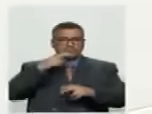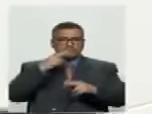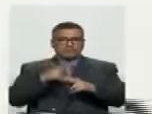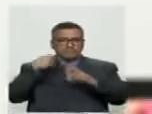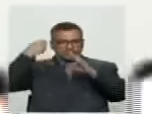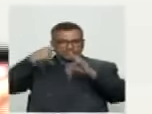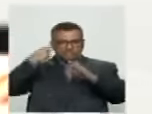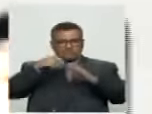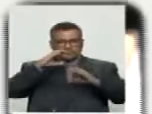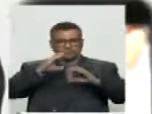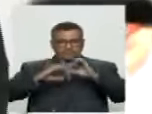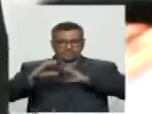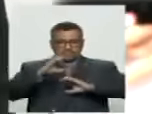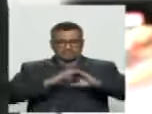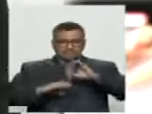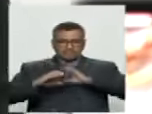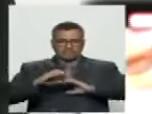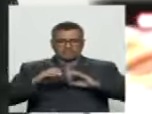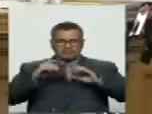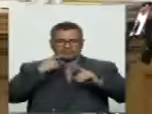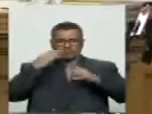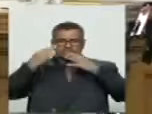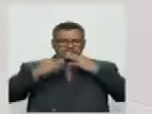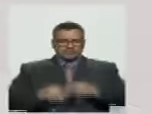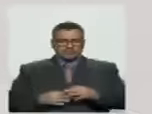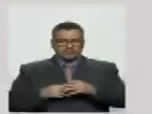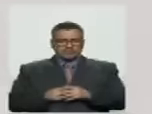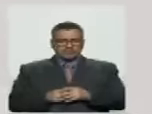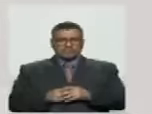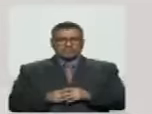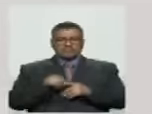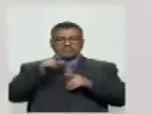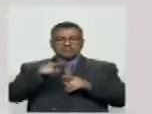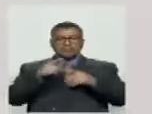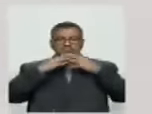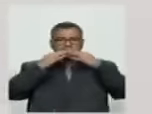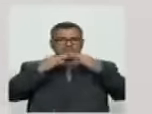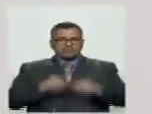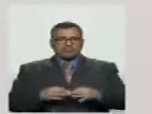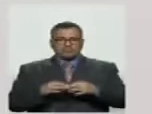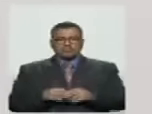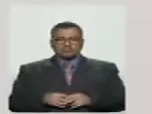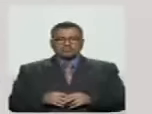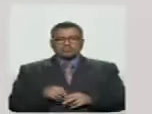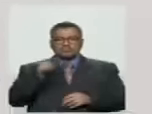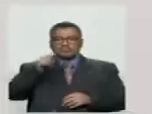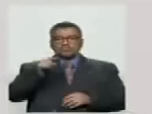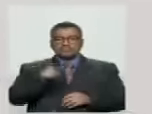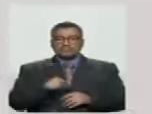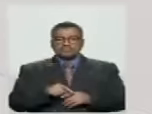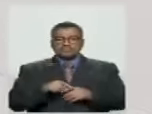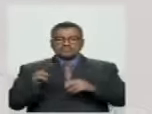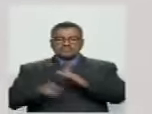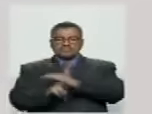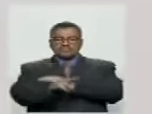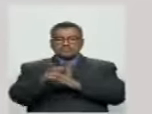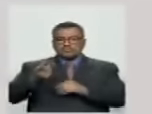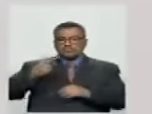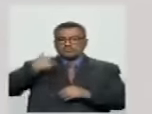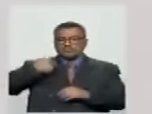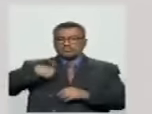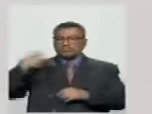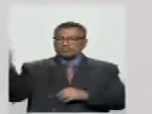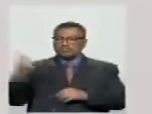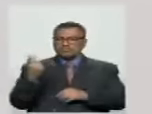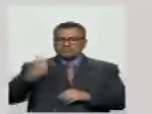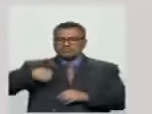de ciencia ficción, pero es la pura realidad. Es la pura verdad. Estas ratas vienen por